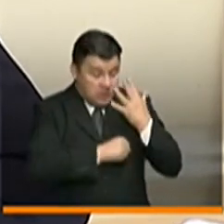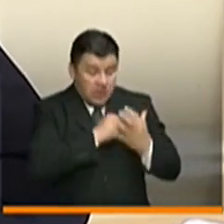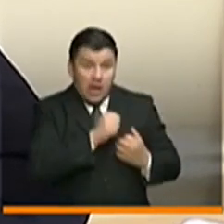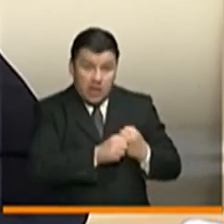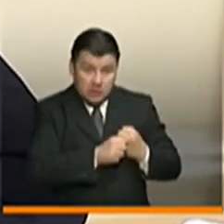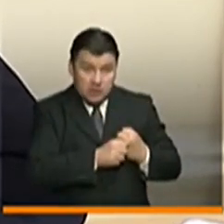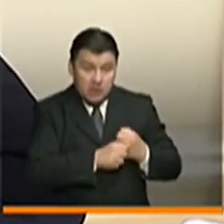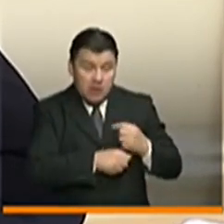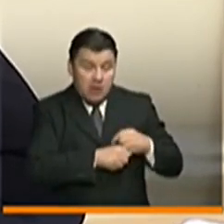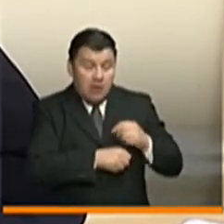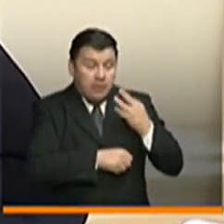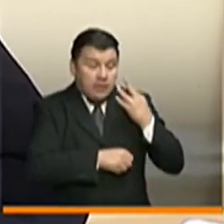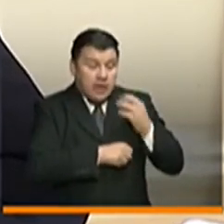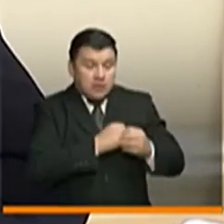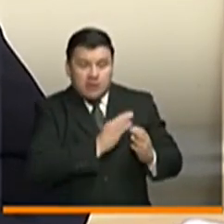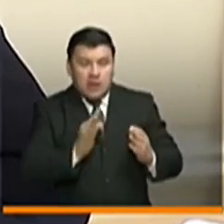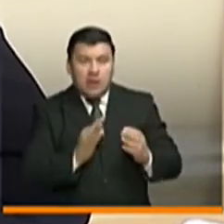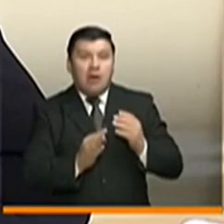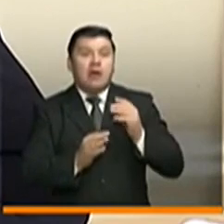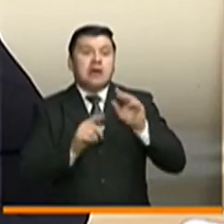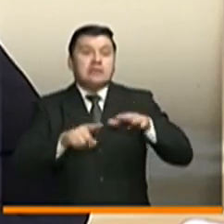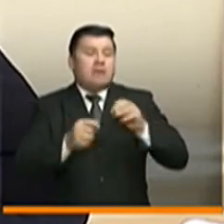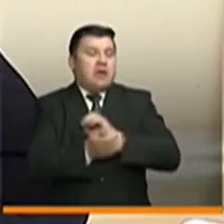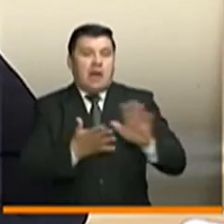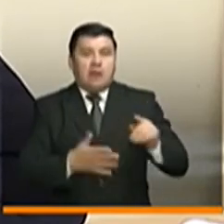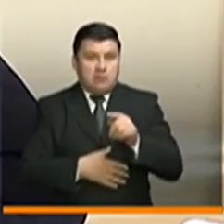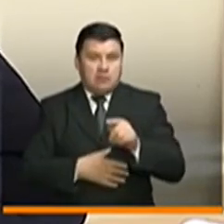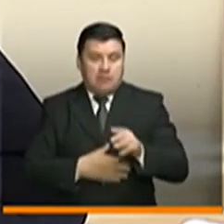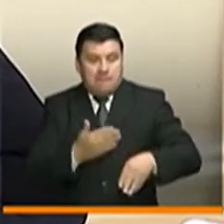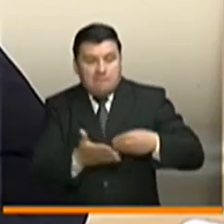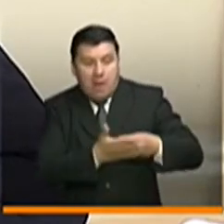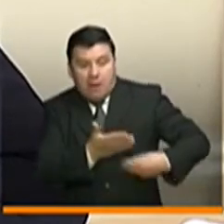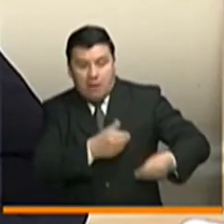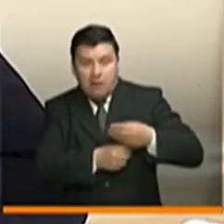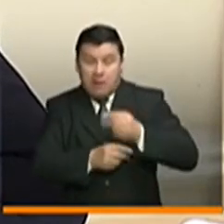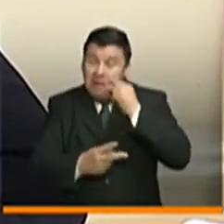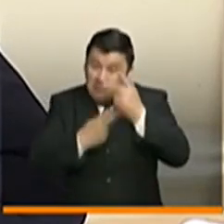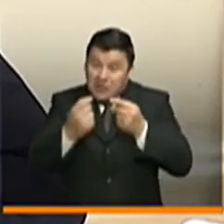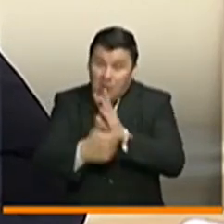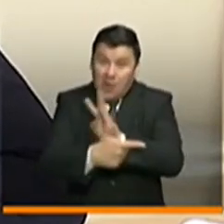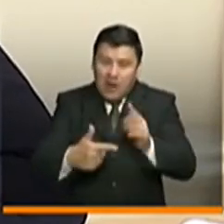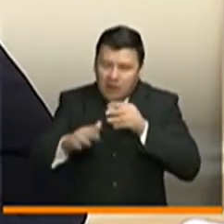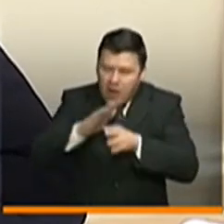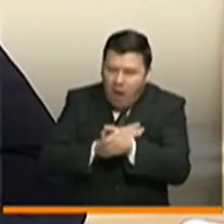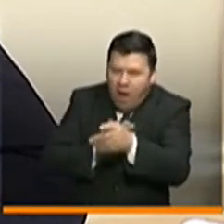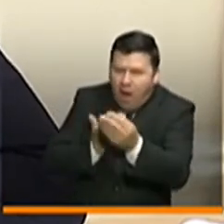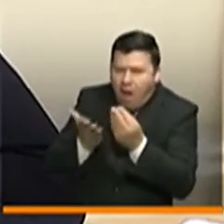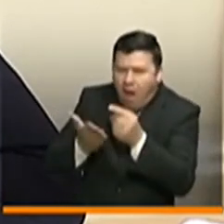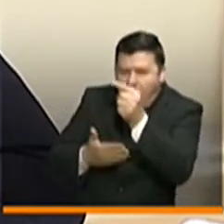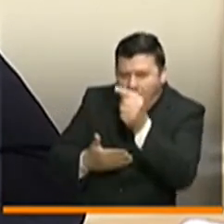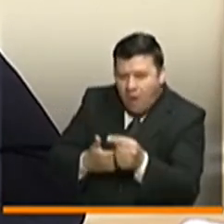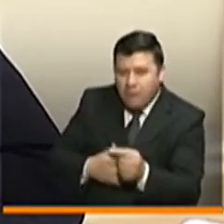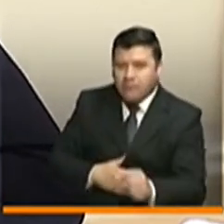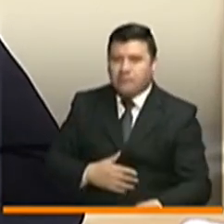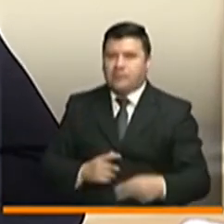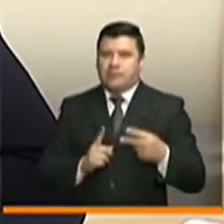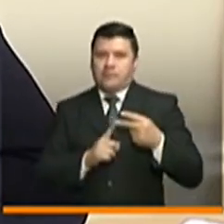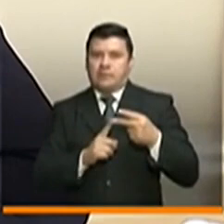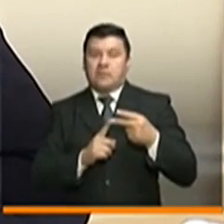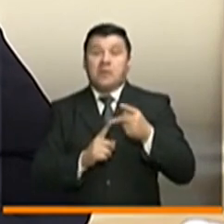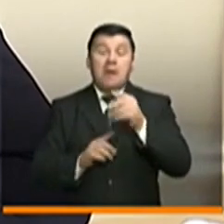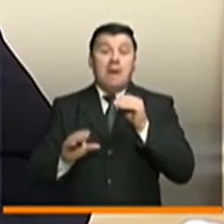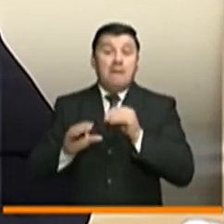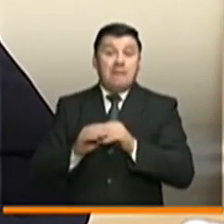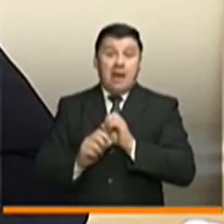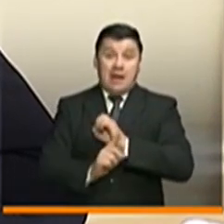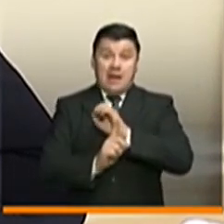con 3 años de plazo y 6 meses de gracia. Los invito a que inmediatamente visiten nuestra página y ya van a encontrar las condiciones. Y una segunda línea, con el